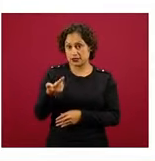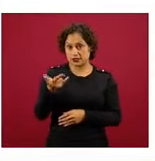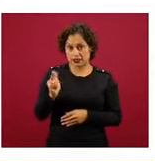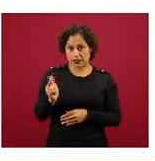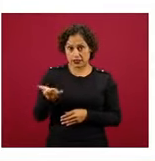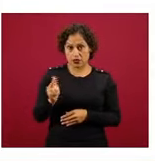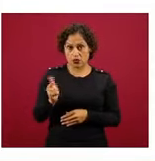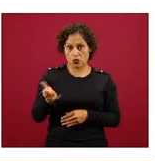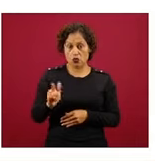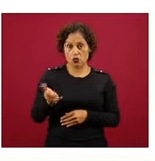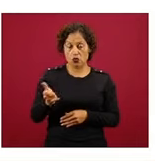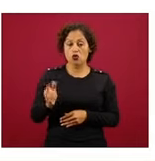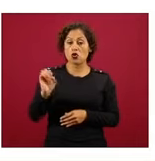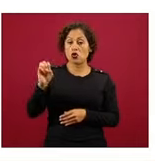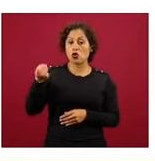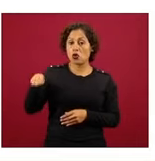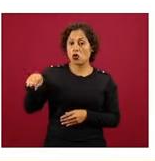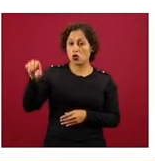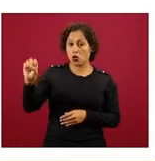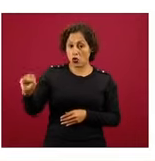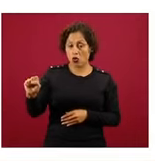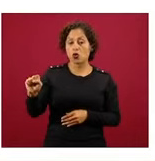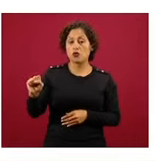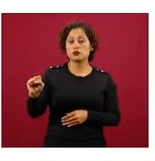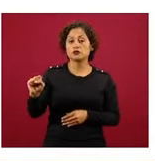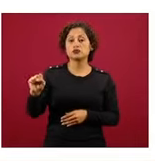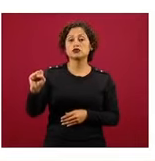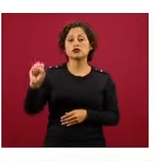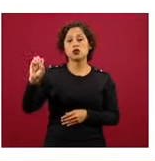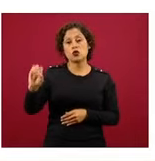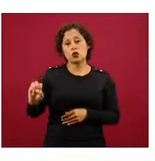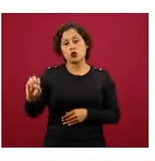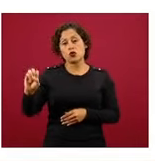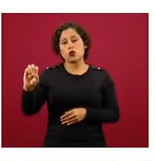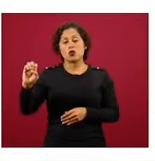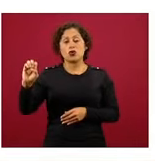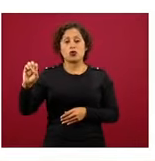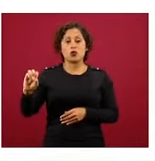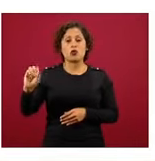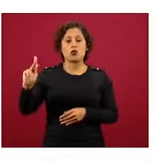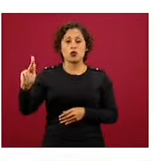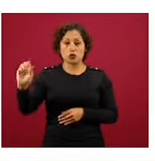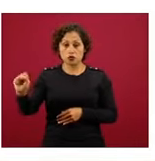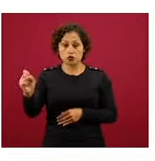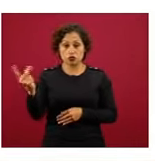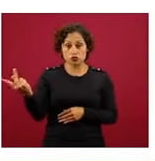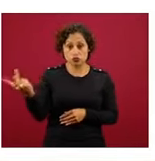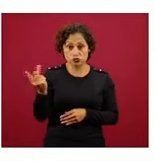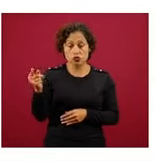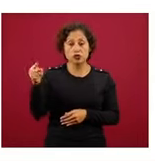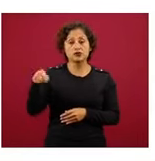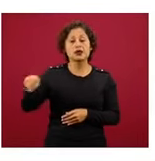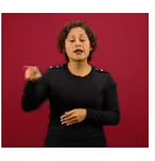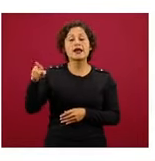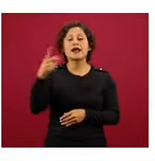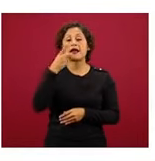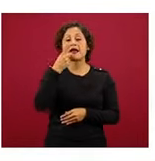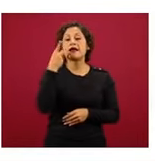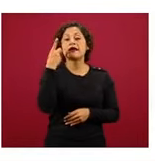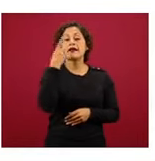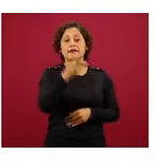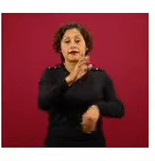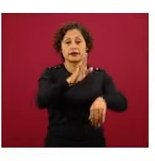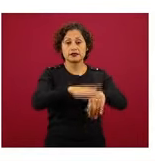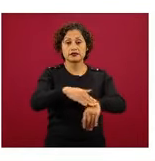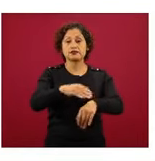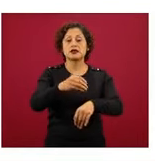la Organización Mundial de la Salud, Organización Panamericana de la Salud, notificó al secretario de Relaciones